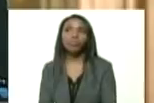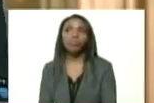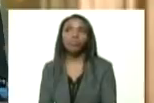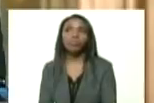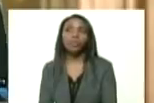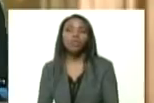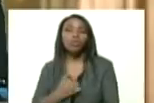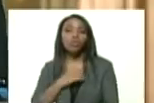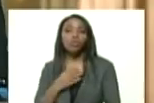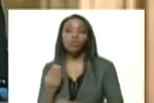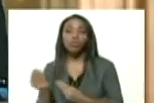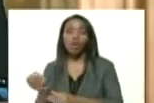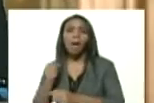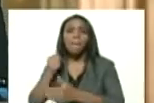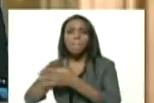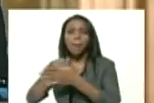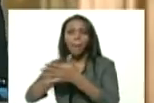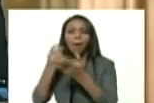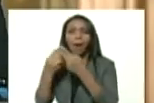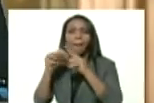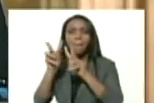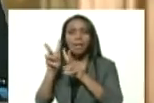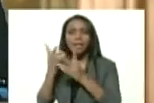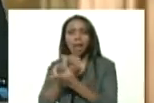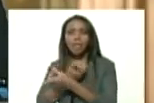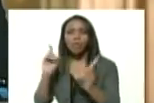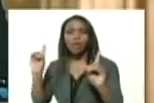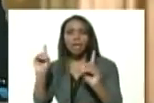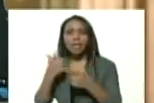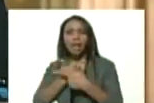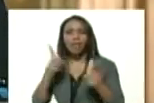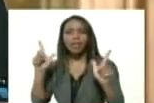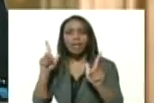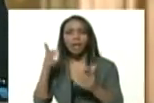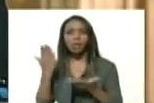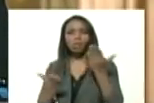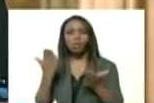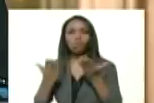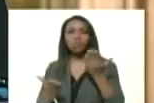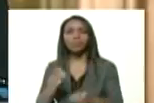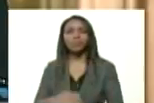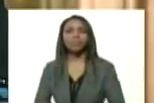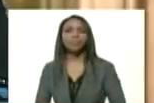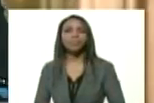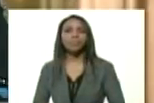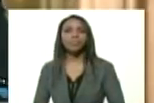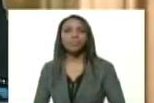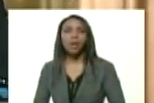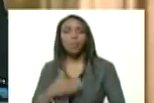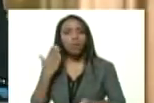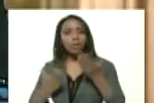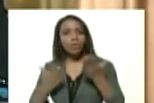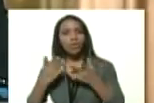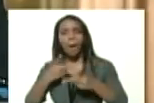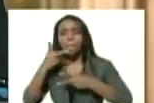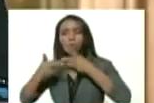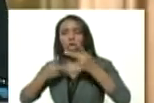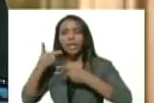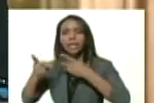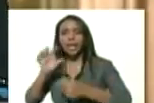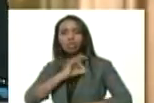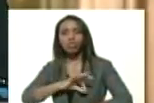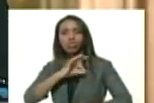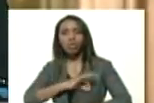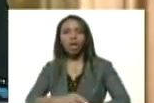estamos dando un combate por la paz por la democracia por la libertad por la estabilidad por la estabilidad política la estabilidad